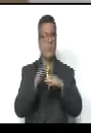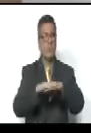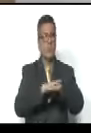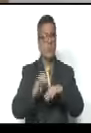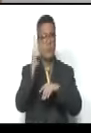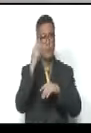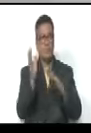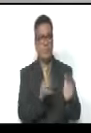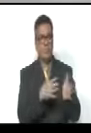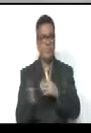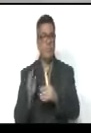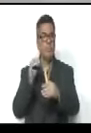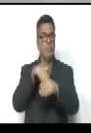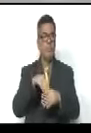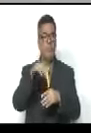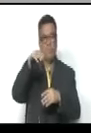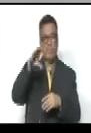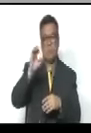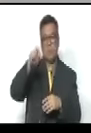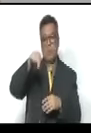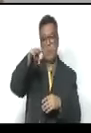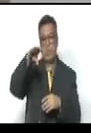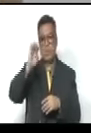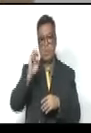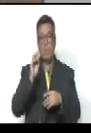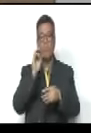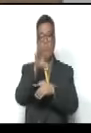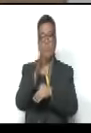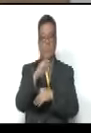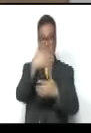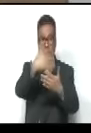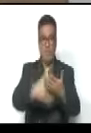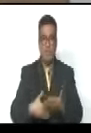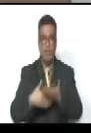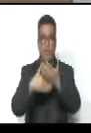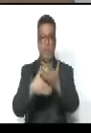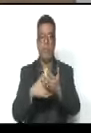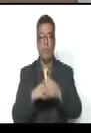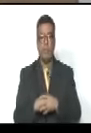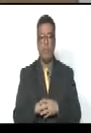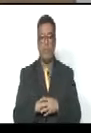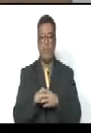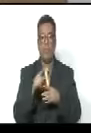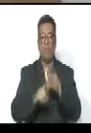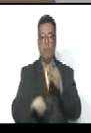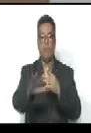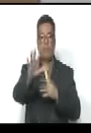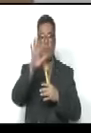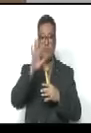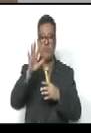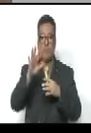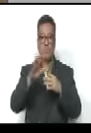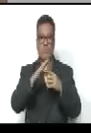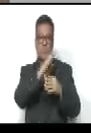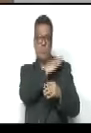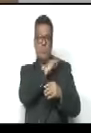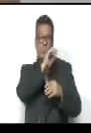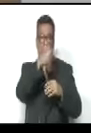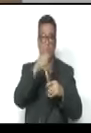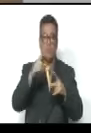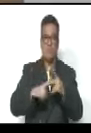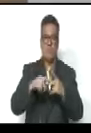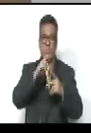acudimos al Consejo Nacional Electoral para plantearles a los 5 rectores y rectoras